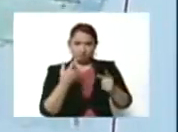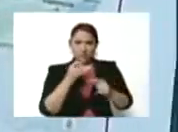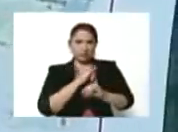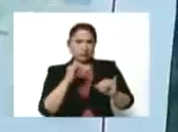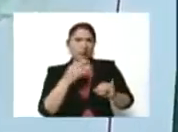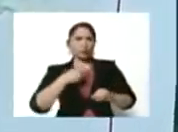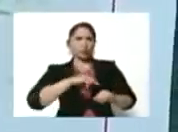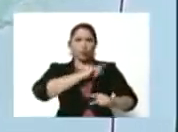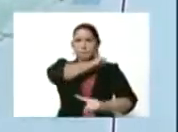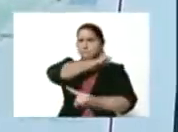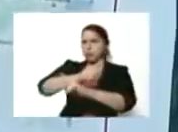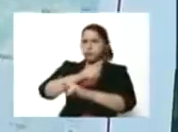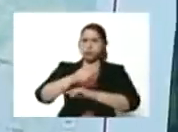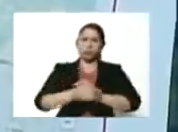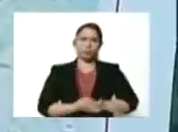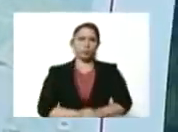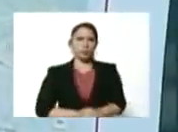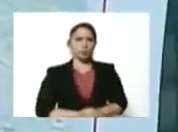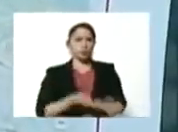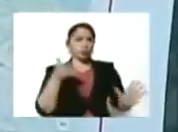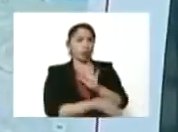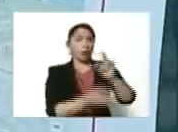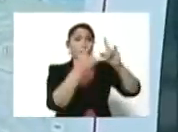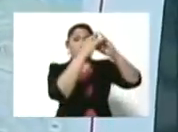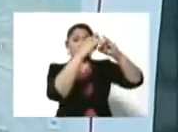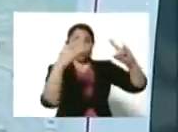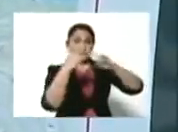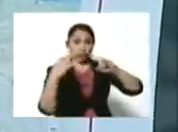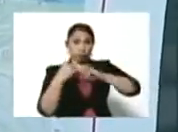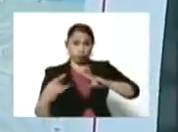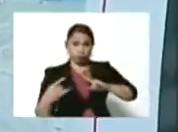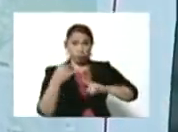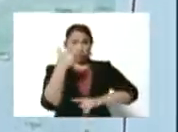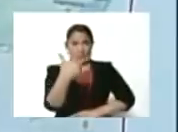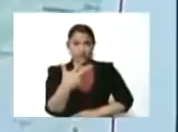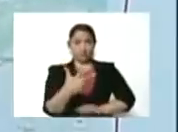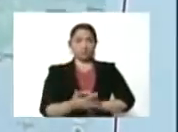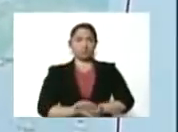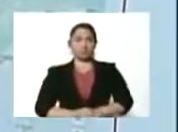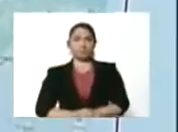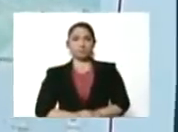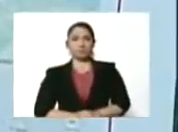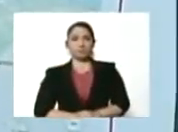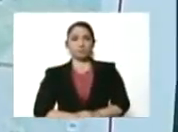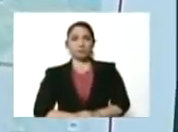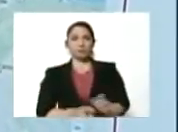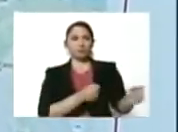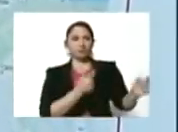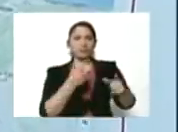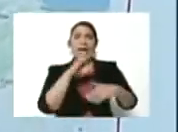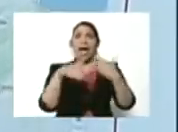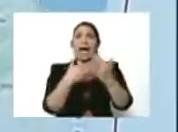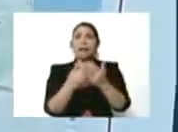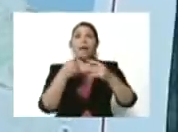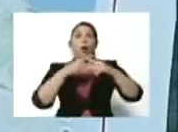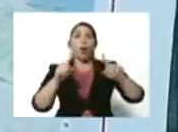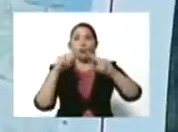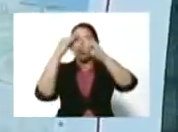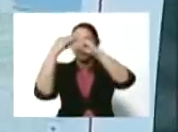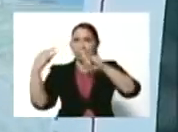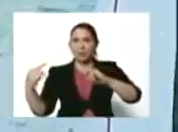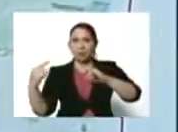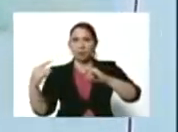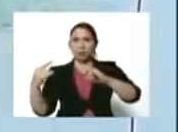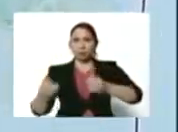hicimos la denuncia de estos tres campamentos en Santa Marta, Río Hacha y Maicao, se desplazan a unos campamentos proporcionados por